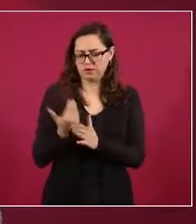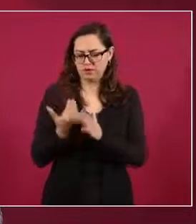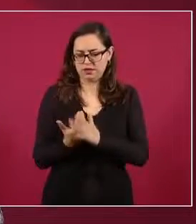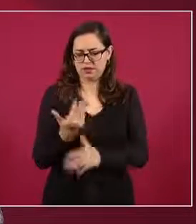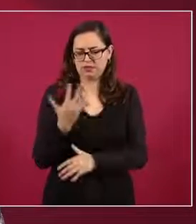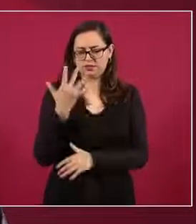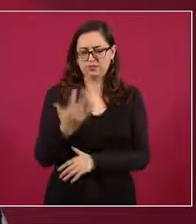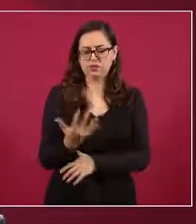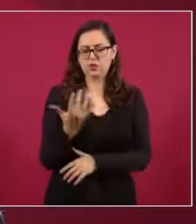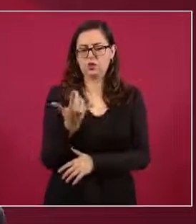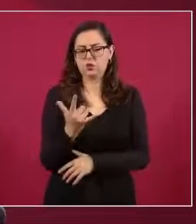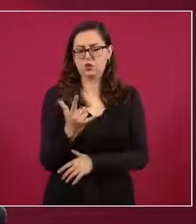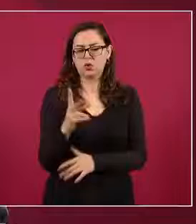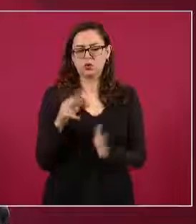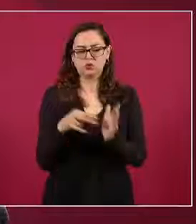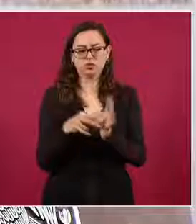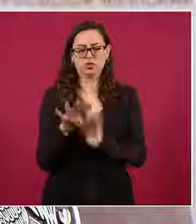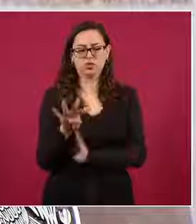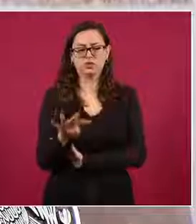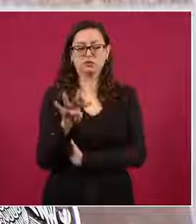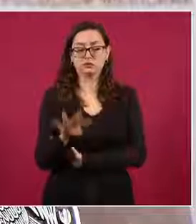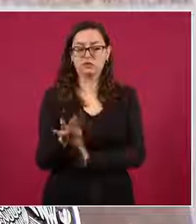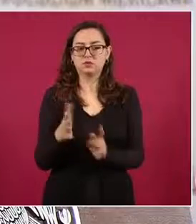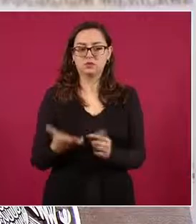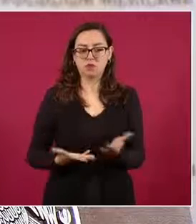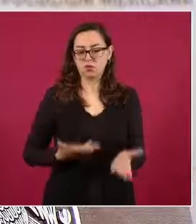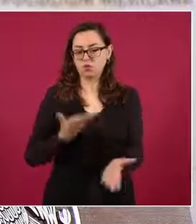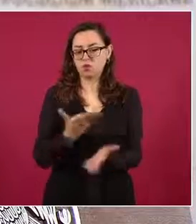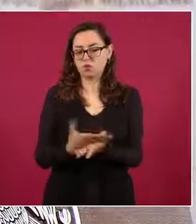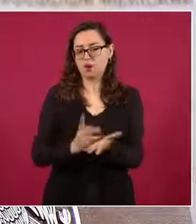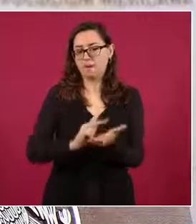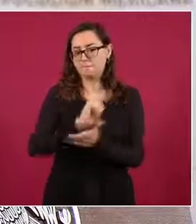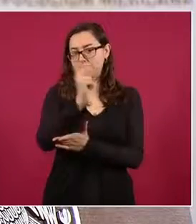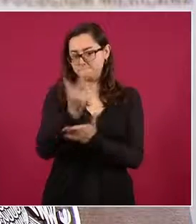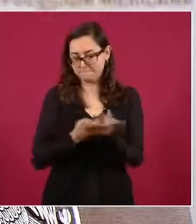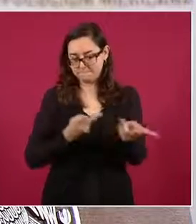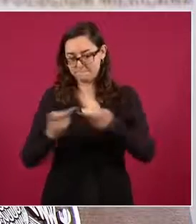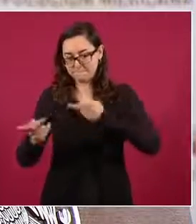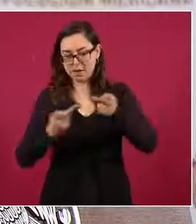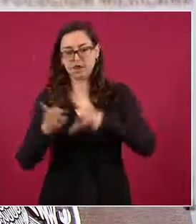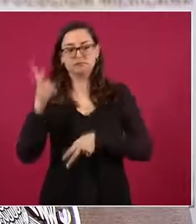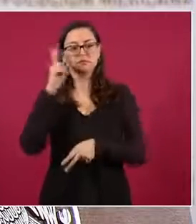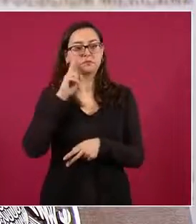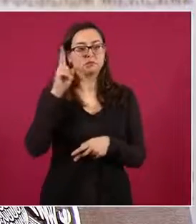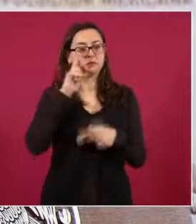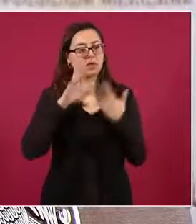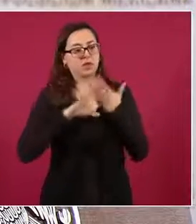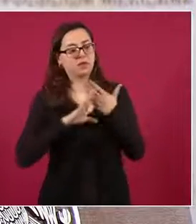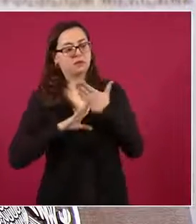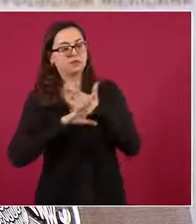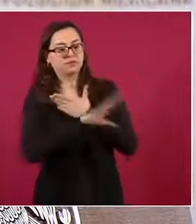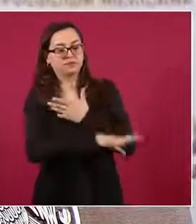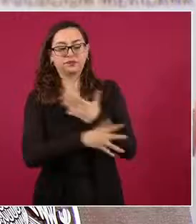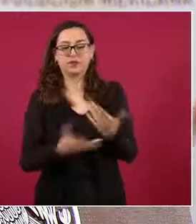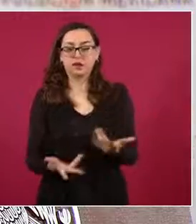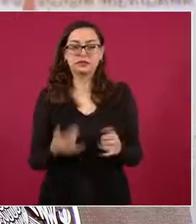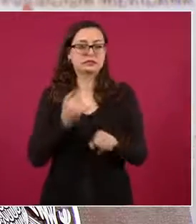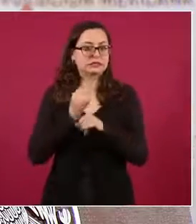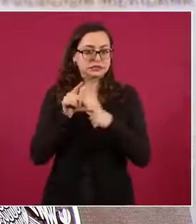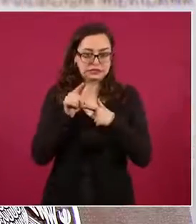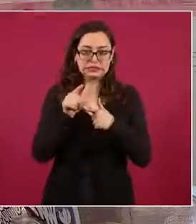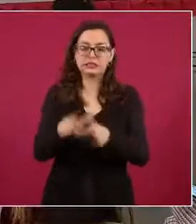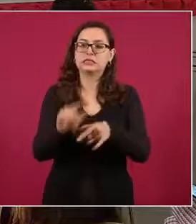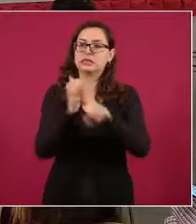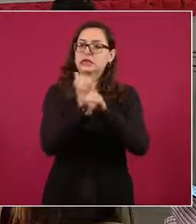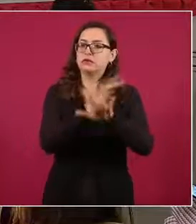julio de 2019, al inicio del sexenio. Esta estrategia sigue actuando en la comunidad porque lo que busca es